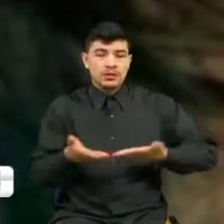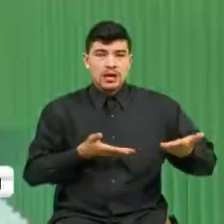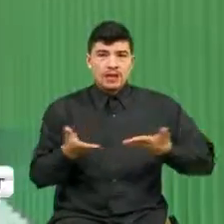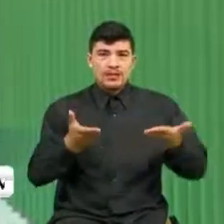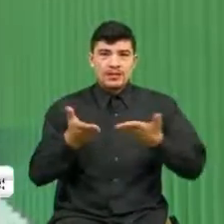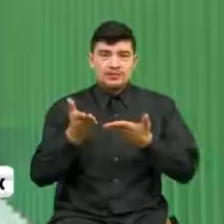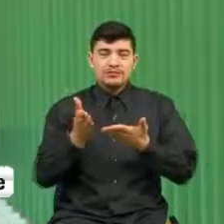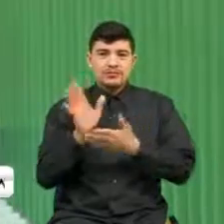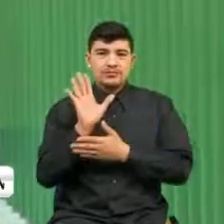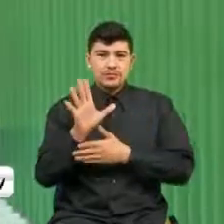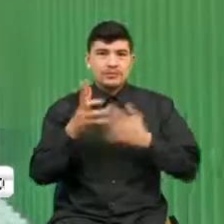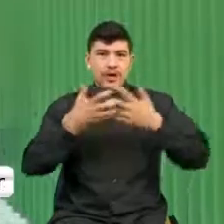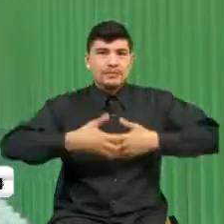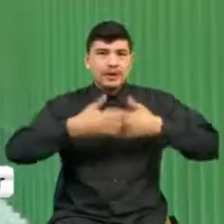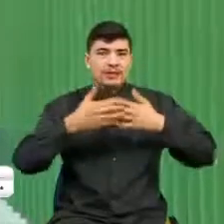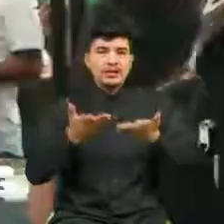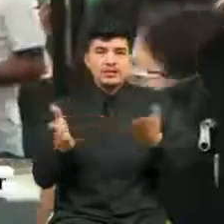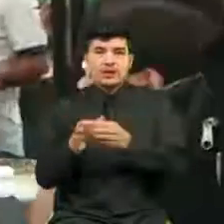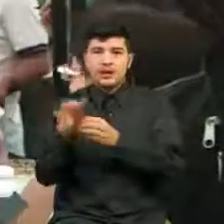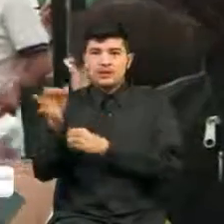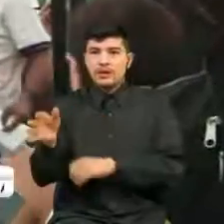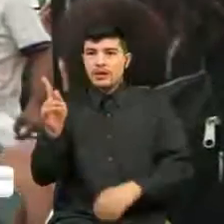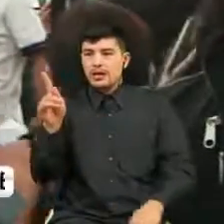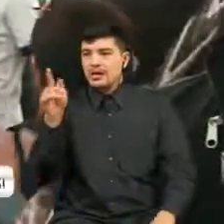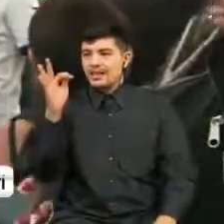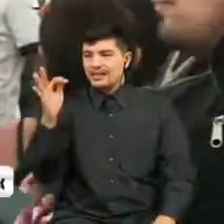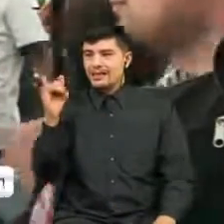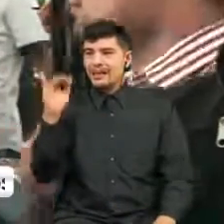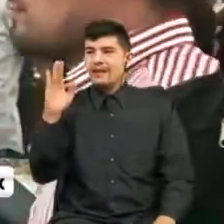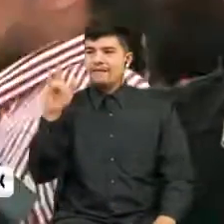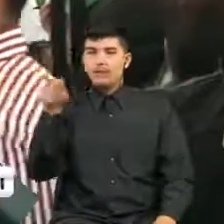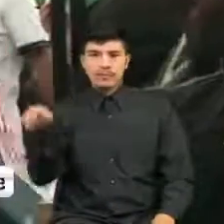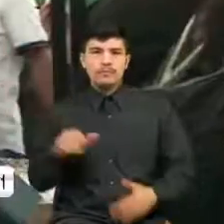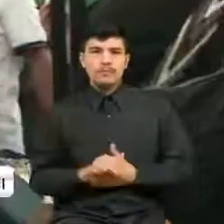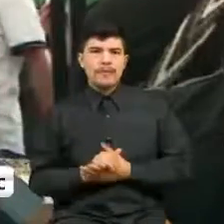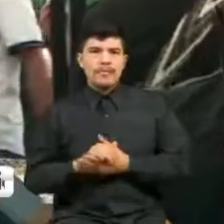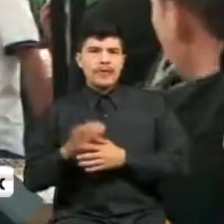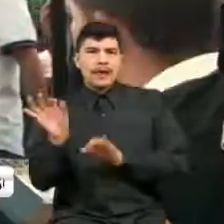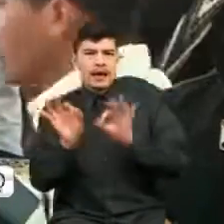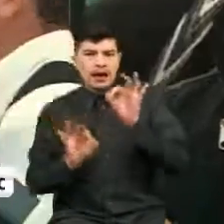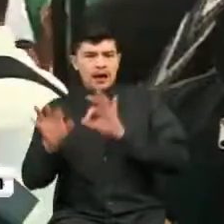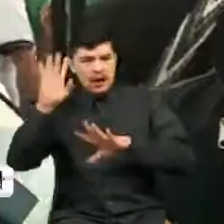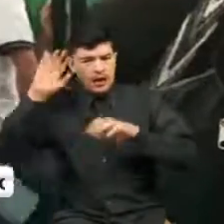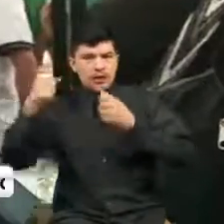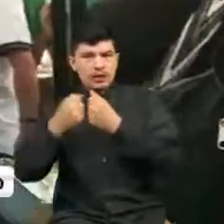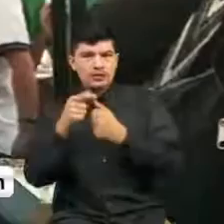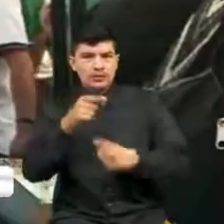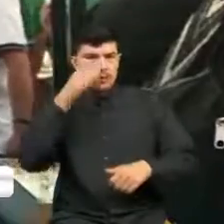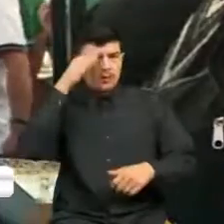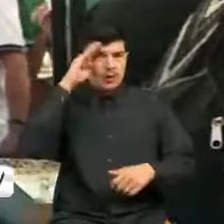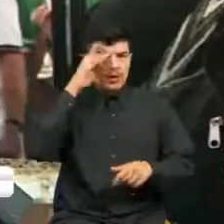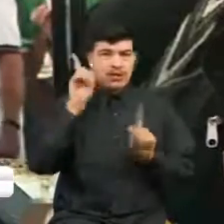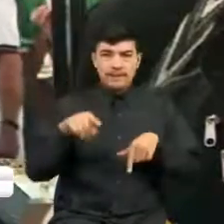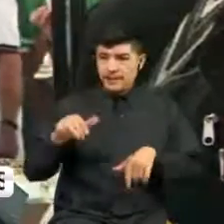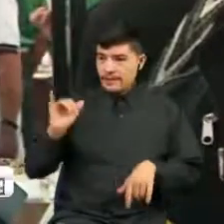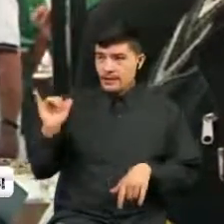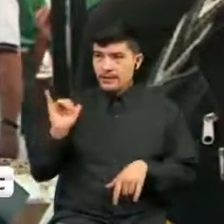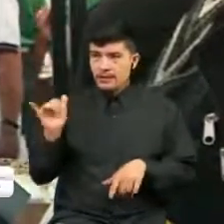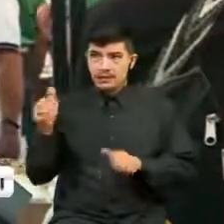en el municipio de Tibú. Una coordinación mucho más rápida, efectiva, entre las fuerzas, tanto policiales y